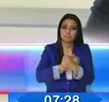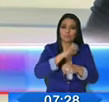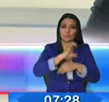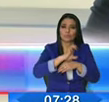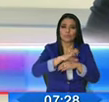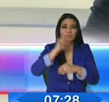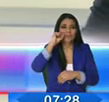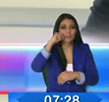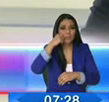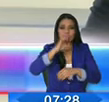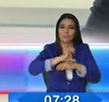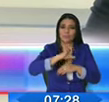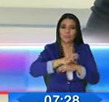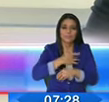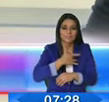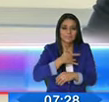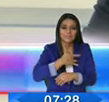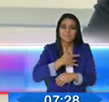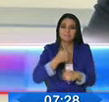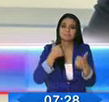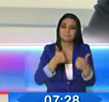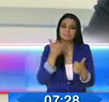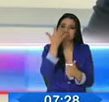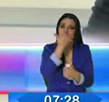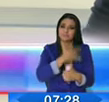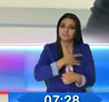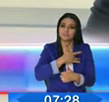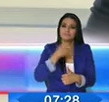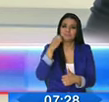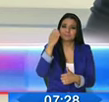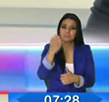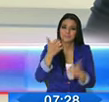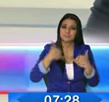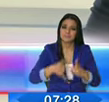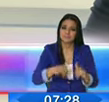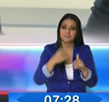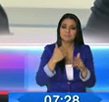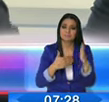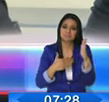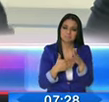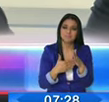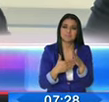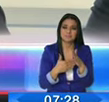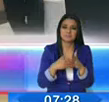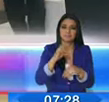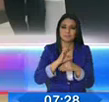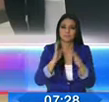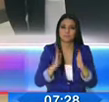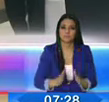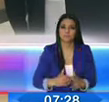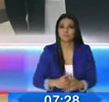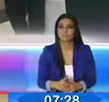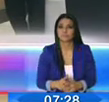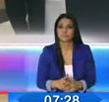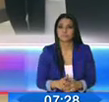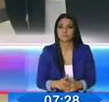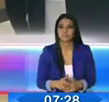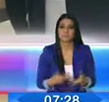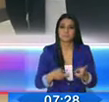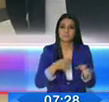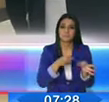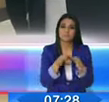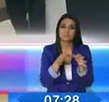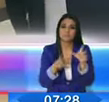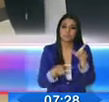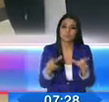recuerdos maravillosos pues no serán de esperanza y paz a los ecuatorianos explicó también que llevará a cabo